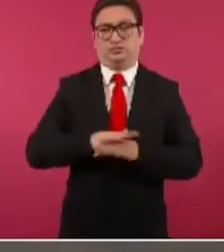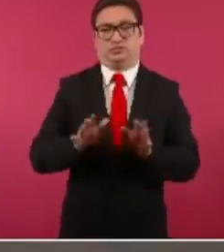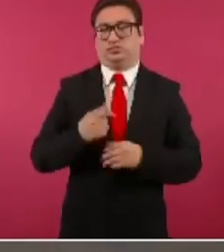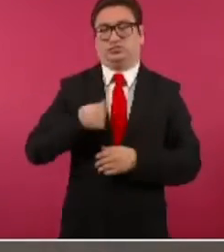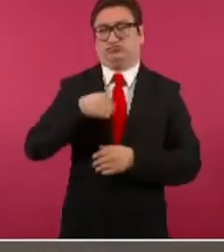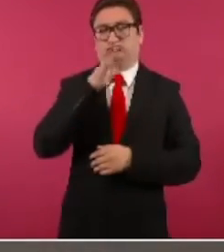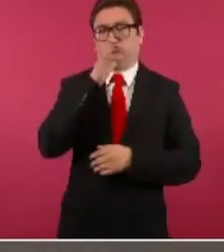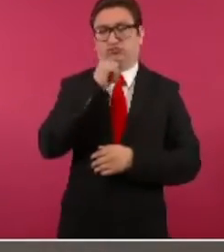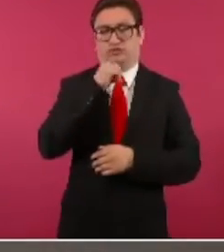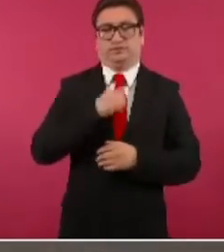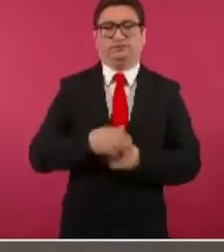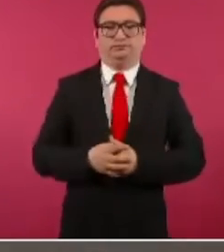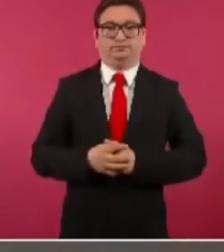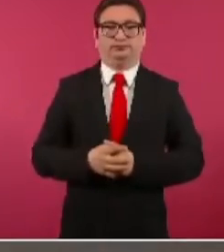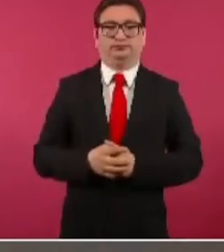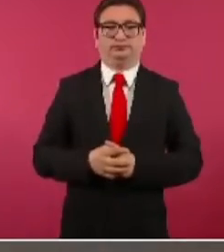pude